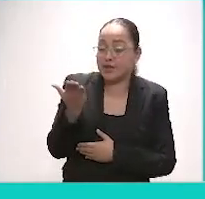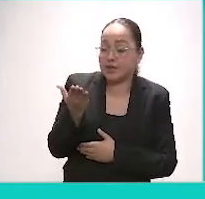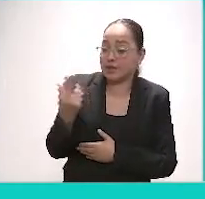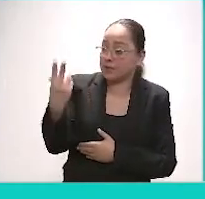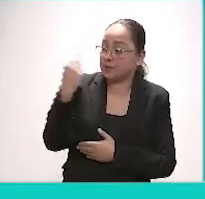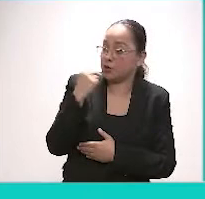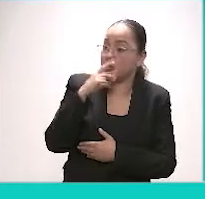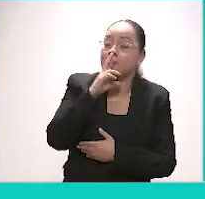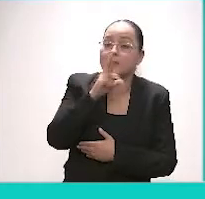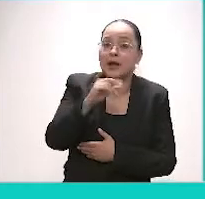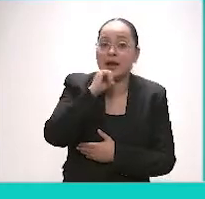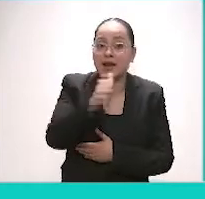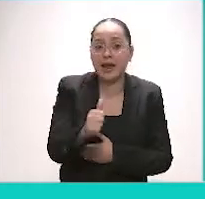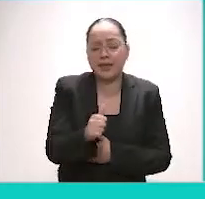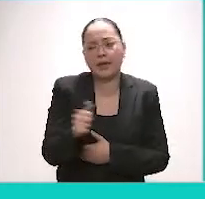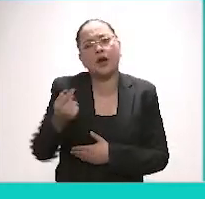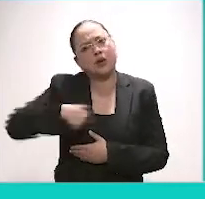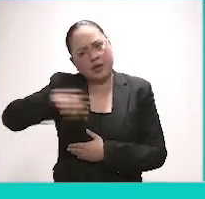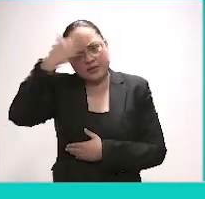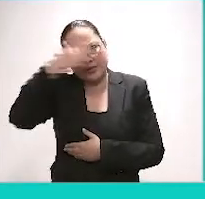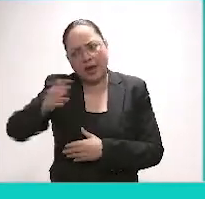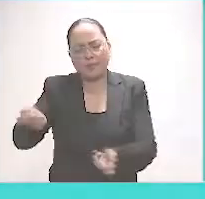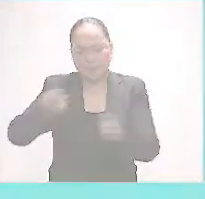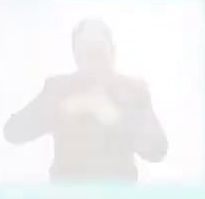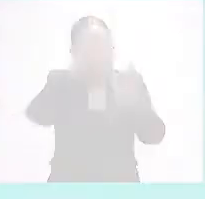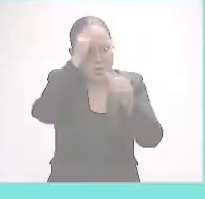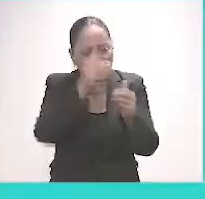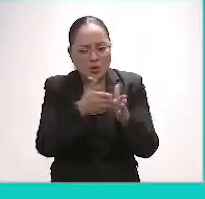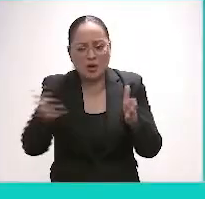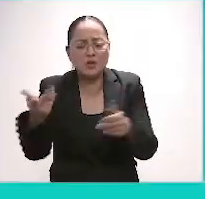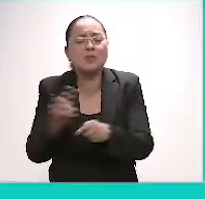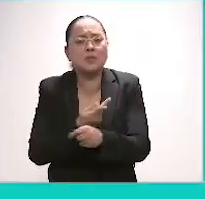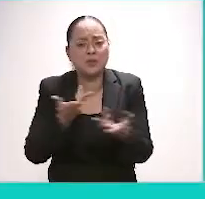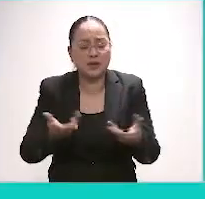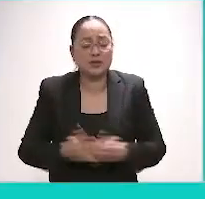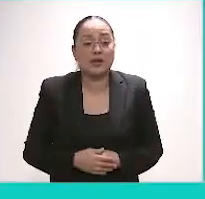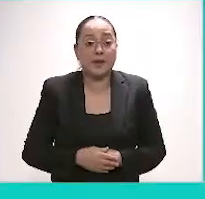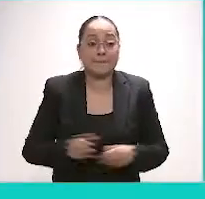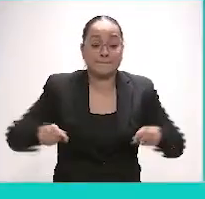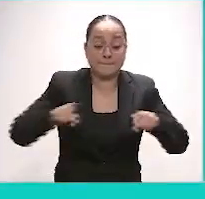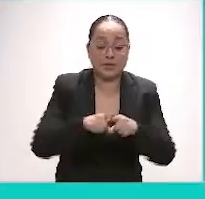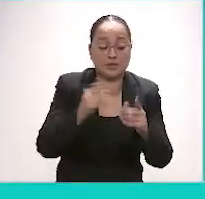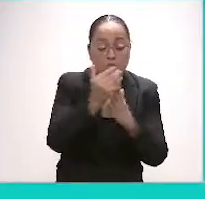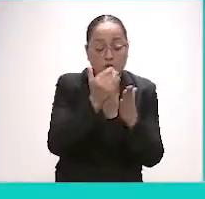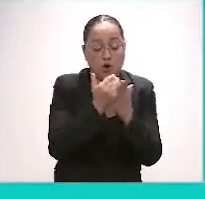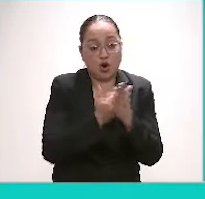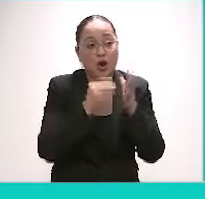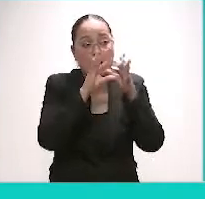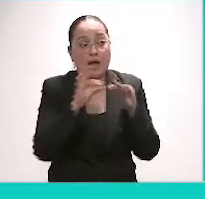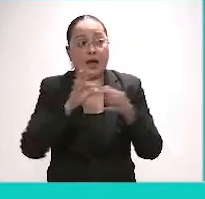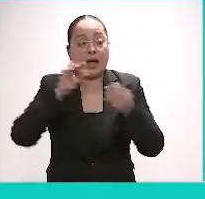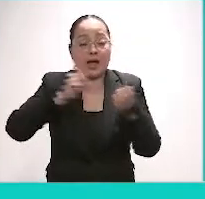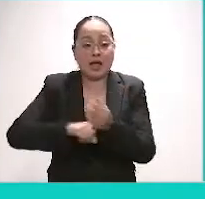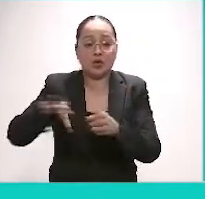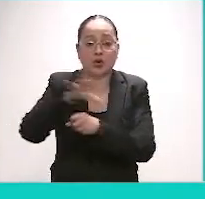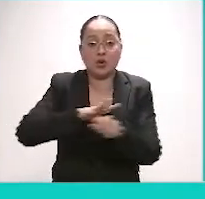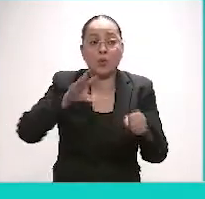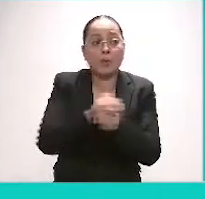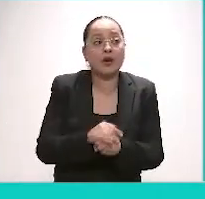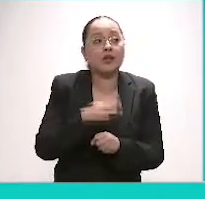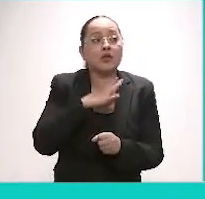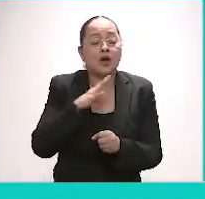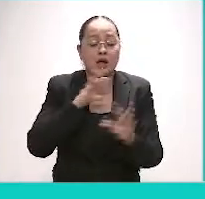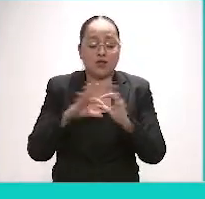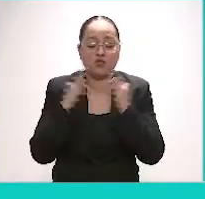sea respuesta en ese plazo se entenderá que se otorga la autorización derivado de que está disposición contempla un amplio catálogo de obras que